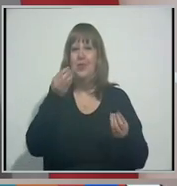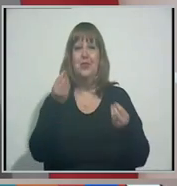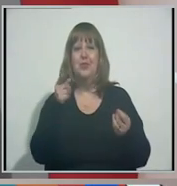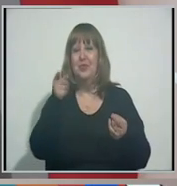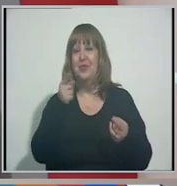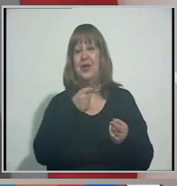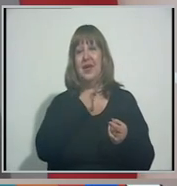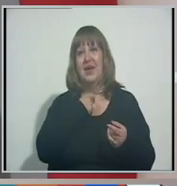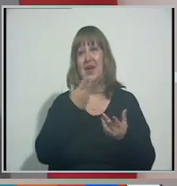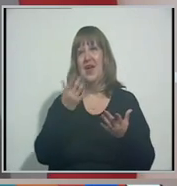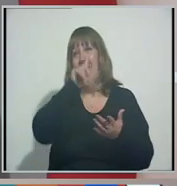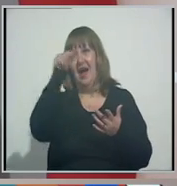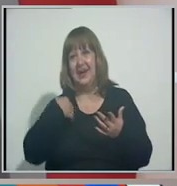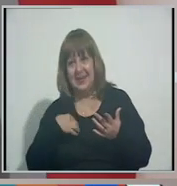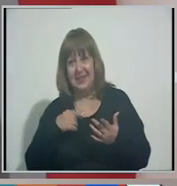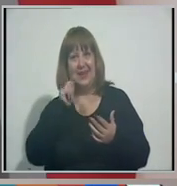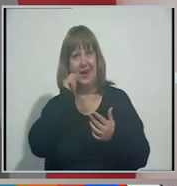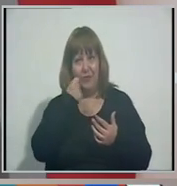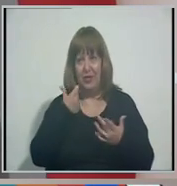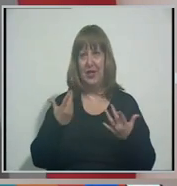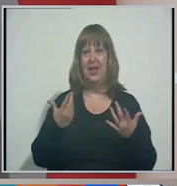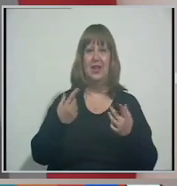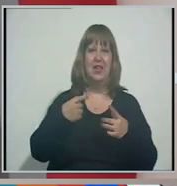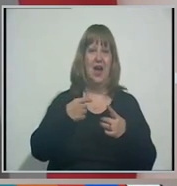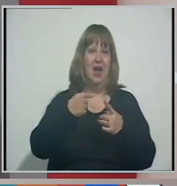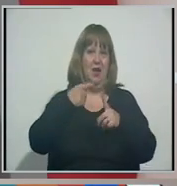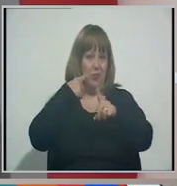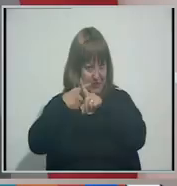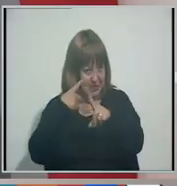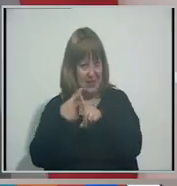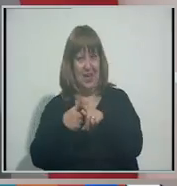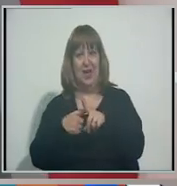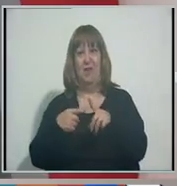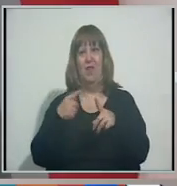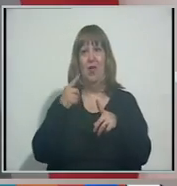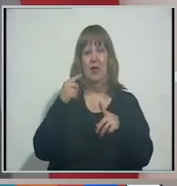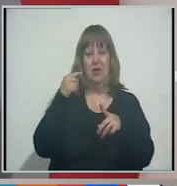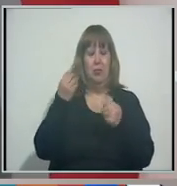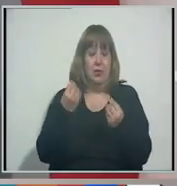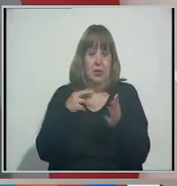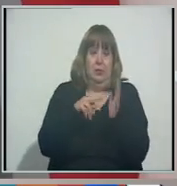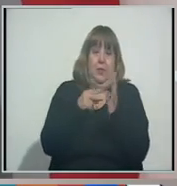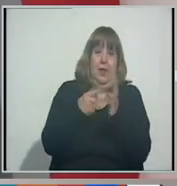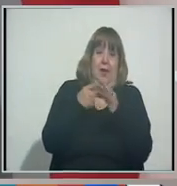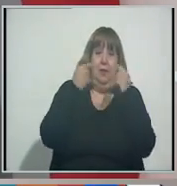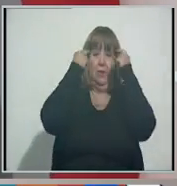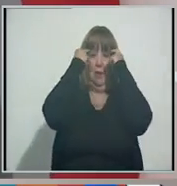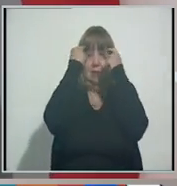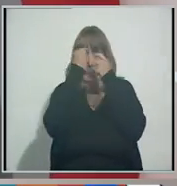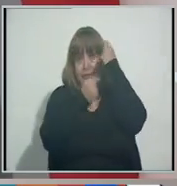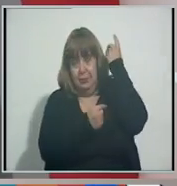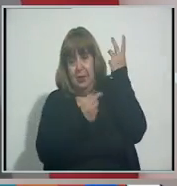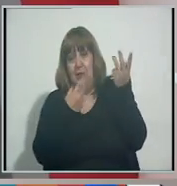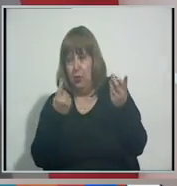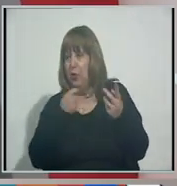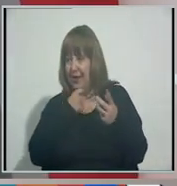en un país bonito, con buena onda, y la verdad que nos encontramos en una situación media complicada. Sí, sí, quisiste sí. Quisiste poner